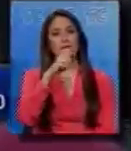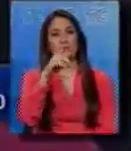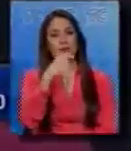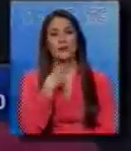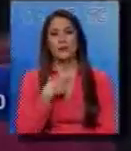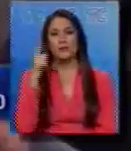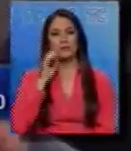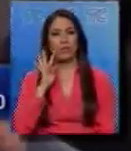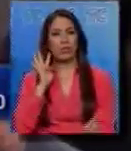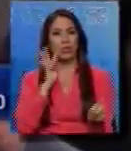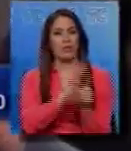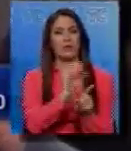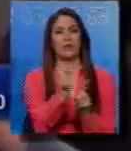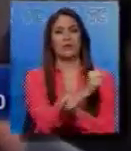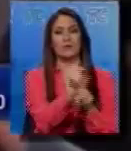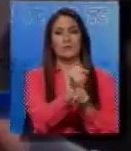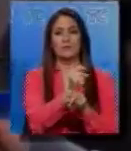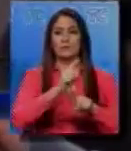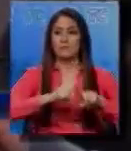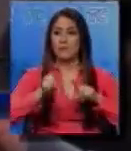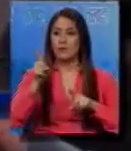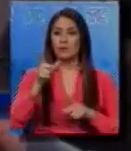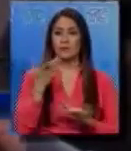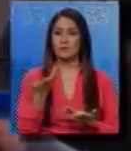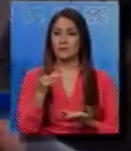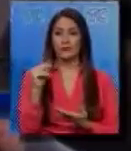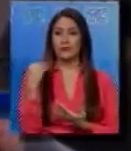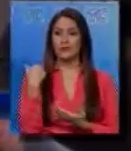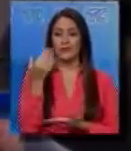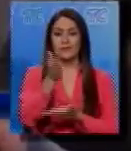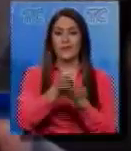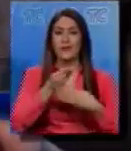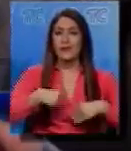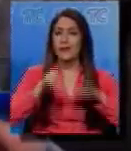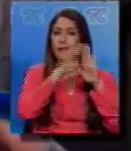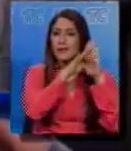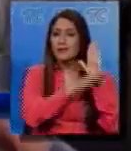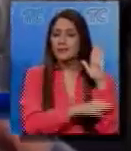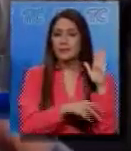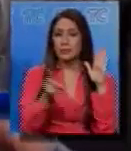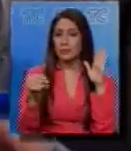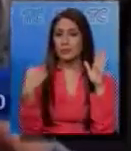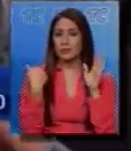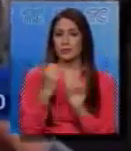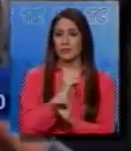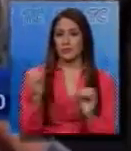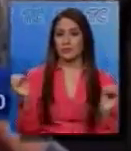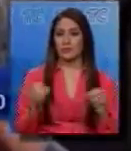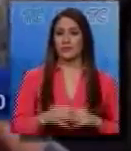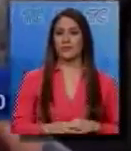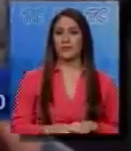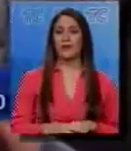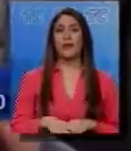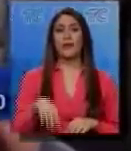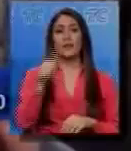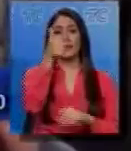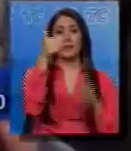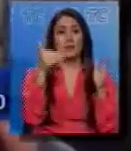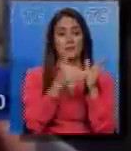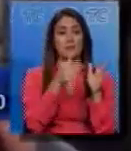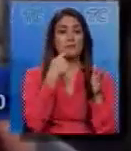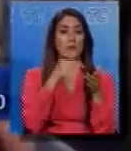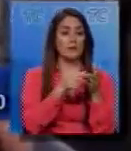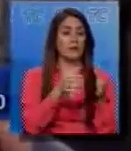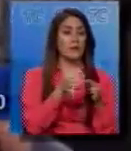y segundo, Yacubamba quiere ser parroquia, pero si no tiene los requisitos como es la territorialidad, o sea, los habitantes, porque mínimo es 10.000 habitantes para formar